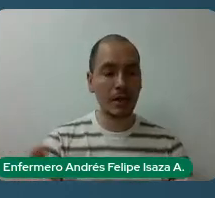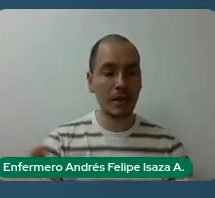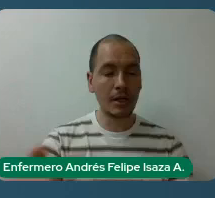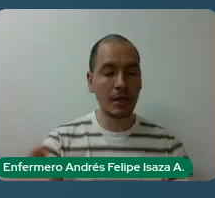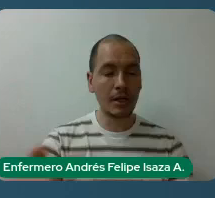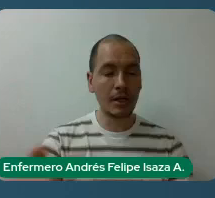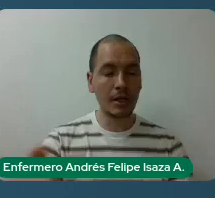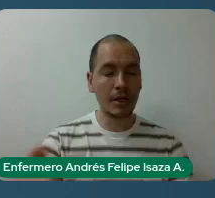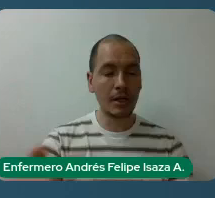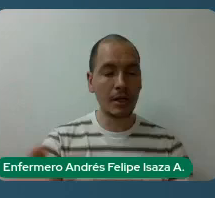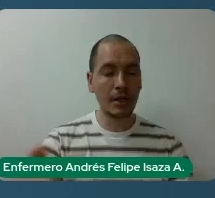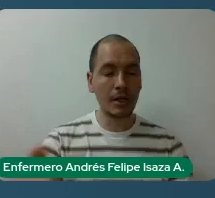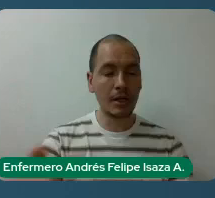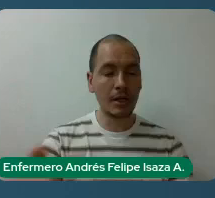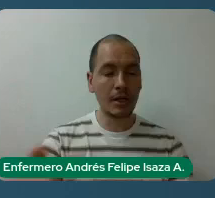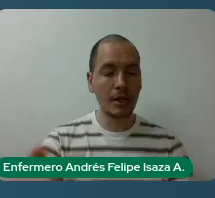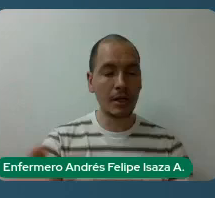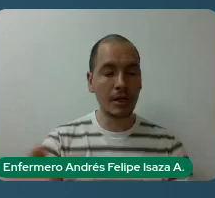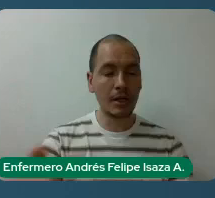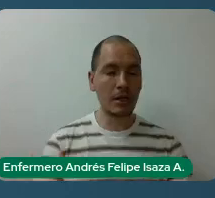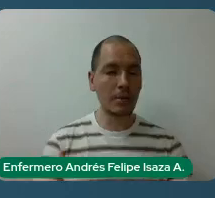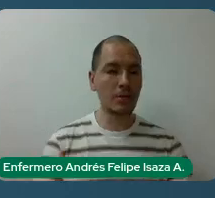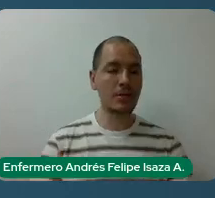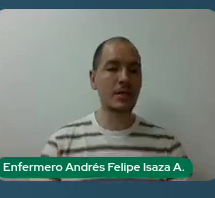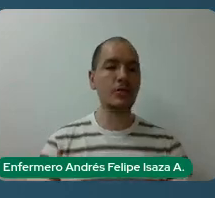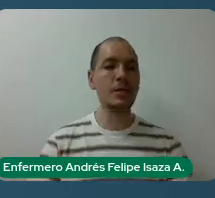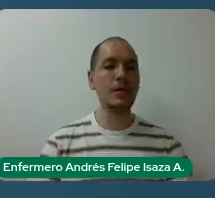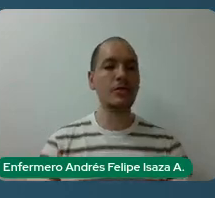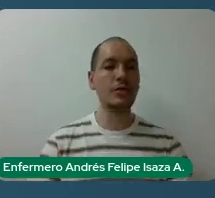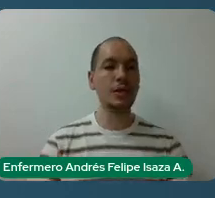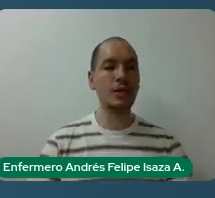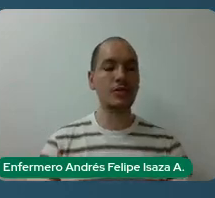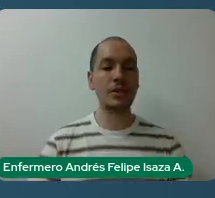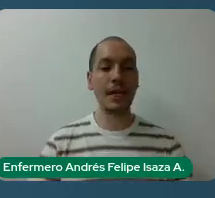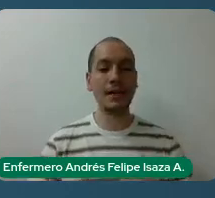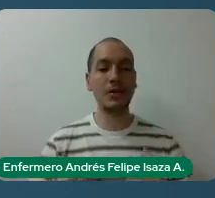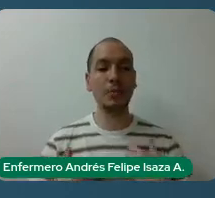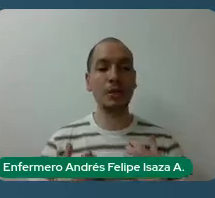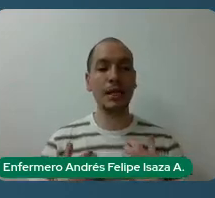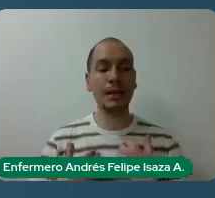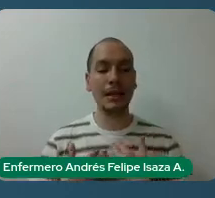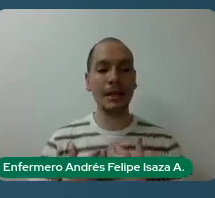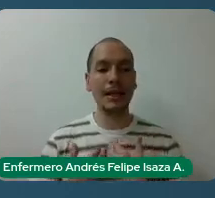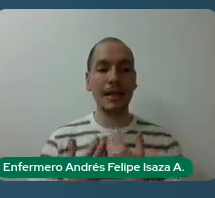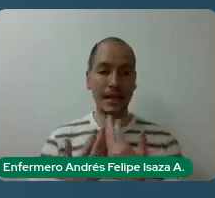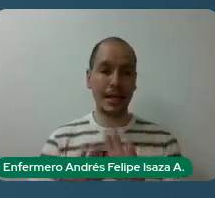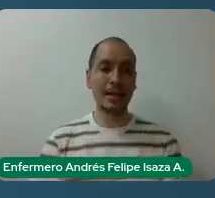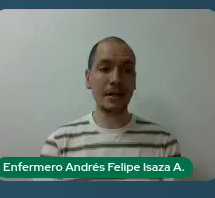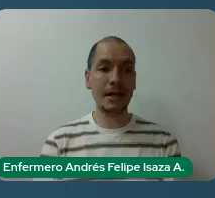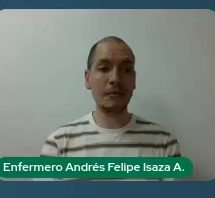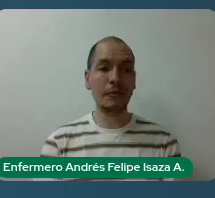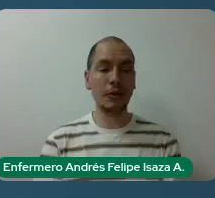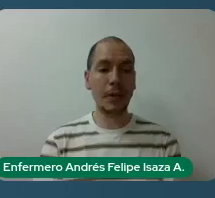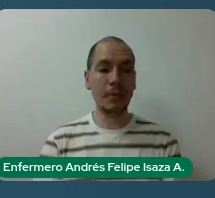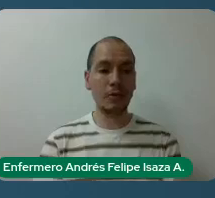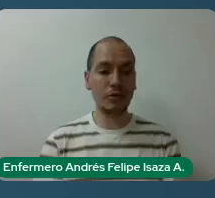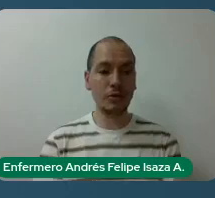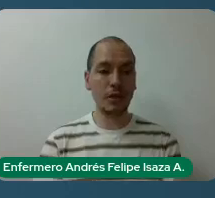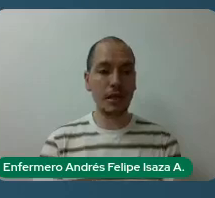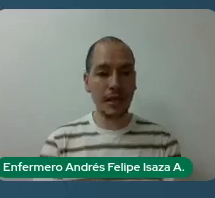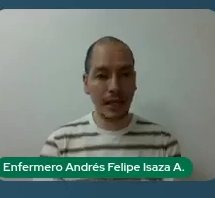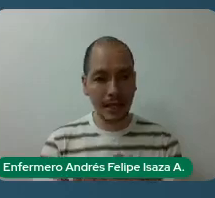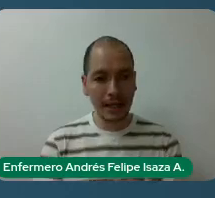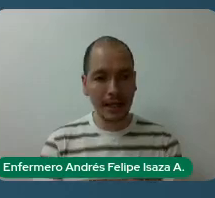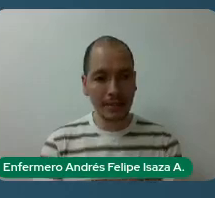riesgo es que el tal medicamento. Todos los procedimientos en salud tienen unos riesgos. ¿Qué es lo importante? Que